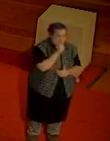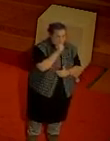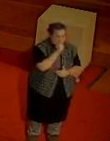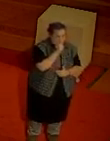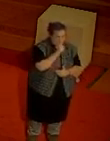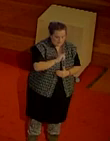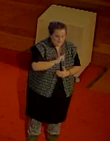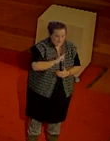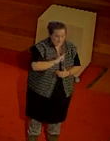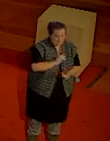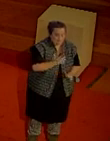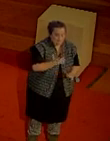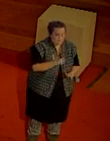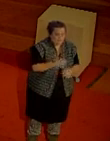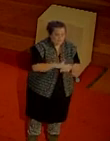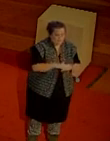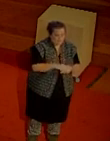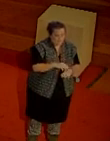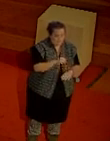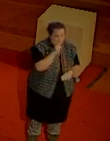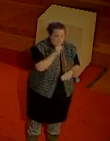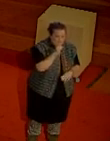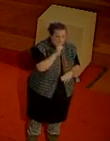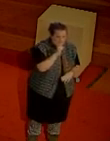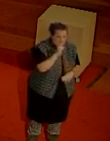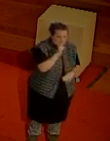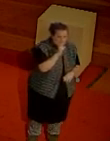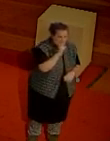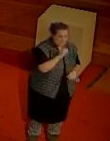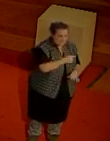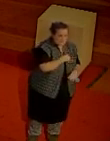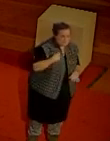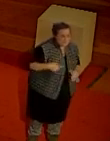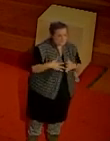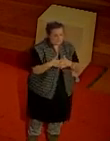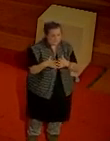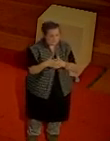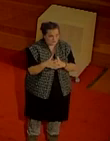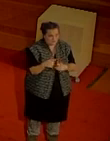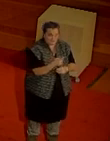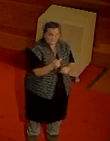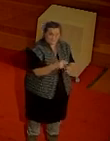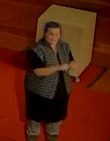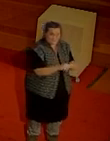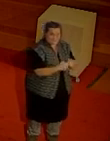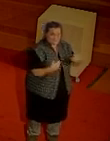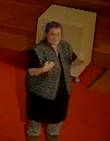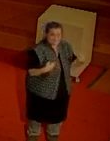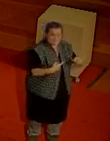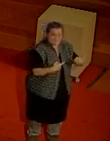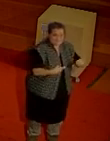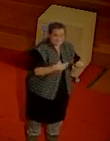el elemento en el cual esas tensiones entre China y Estados Unidos acaben traduciéndose en realidades